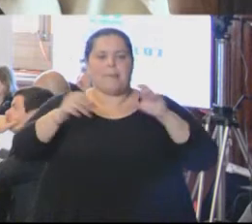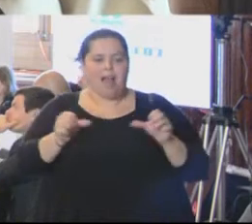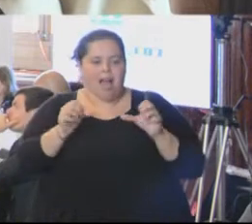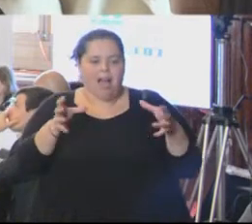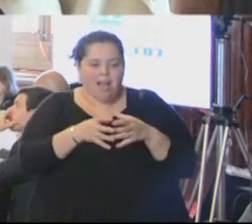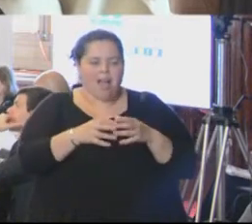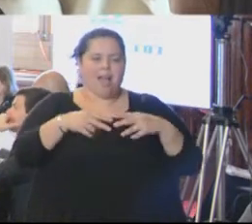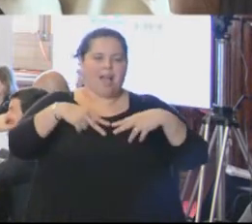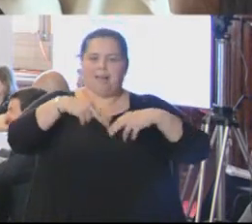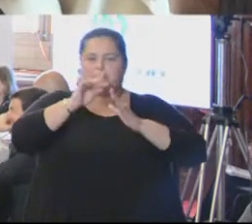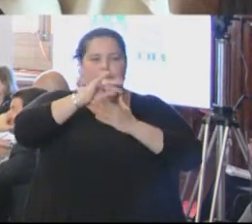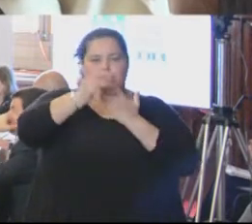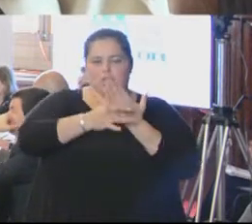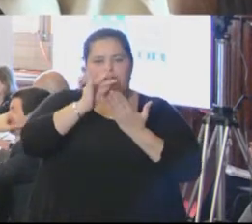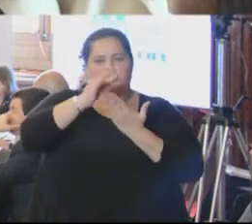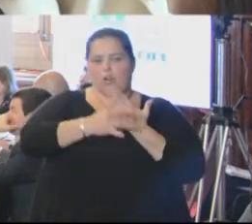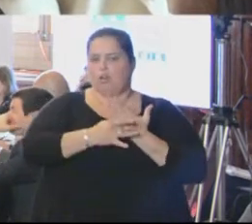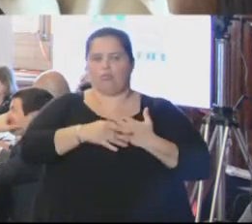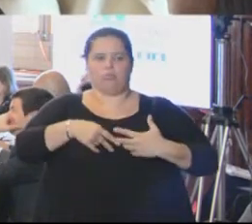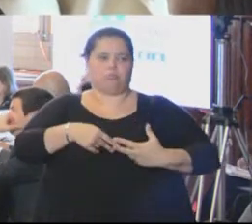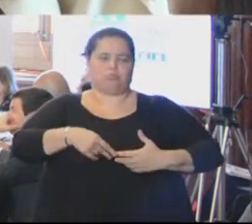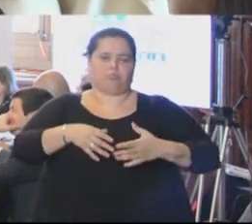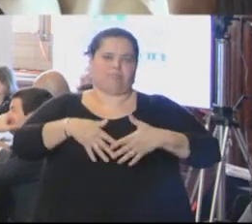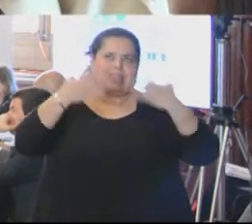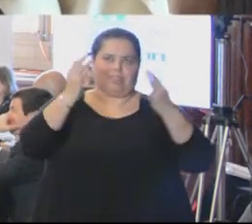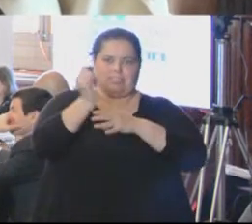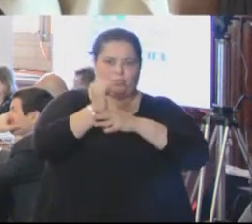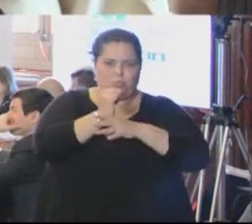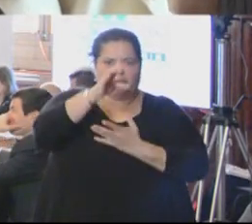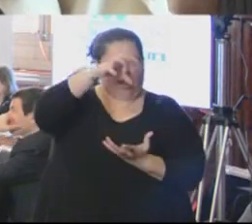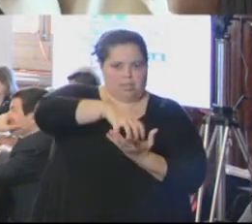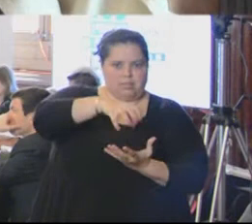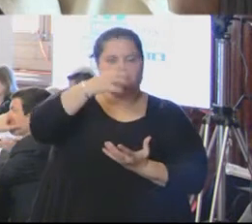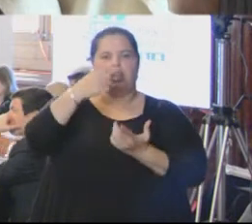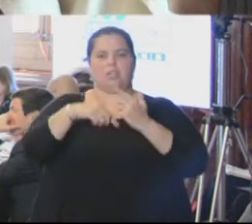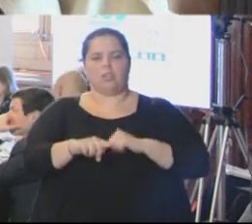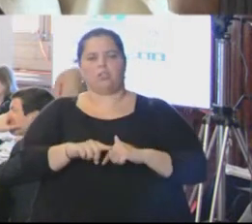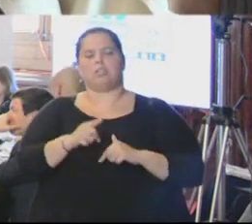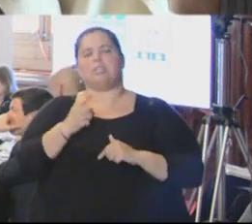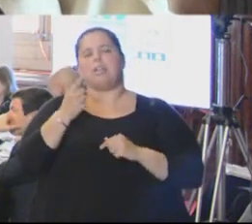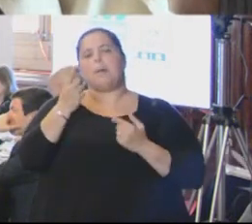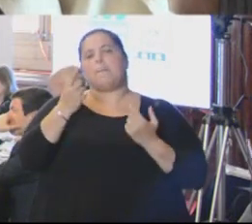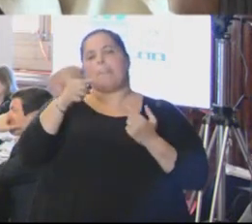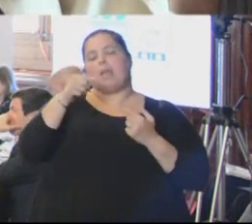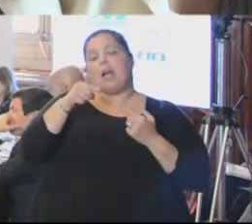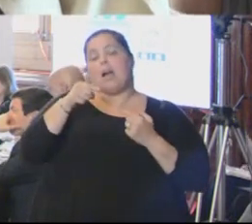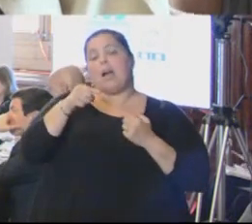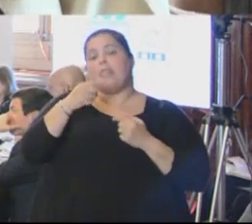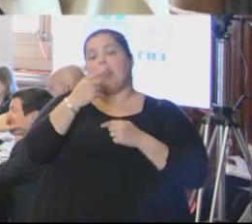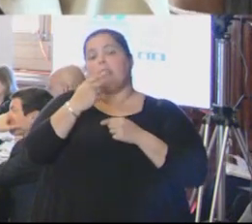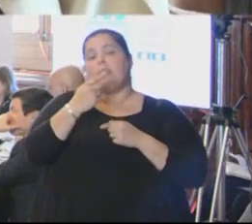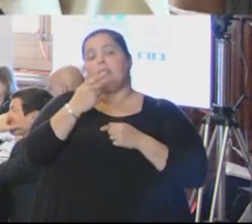agroindustriales, infraestructura y mineroenergéticos. El tercer factor es los tipos de liderazgos.